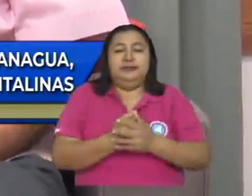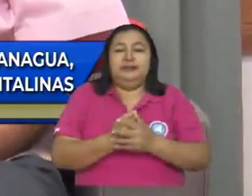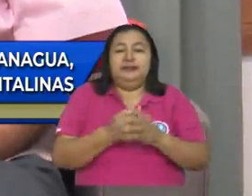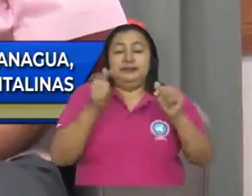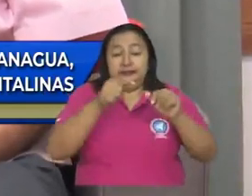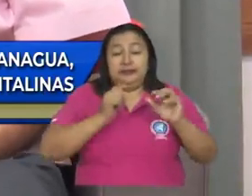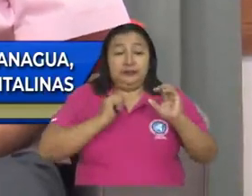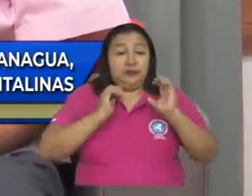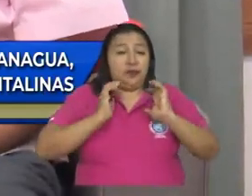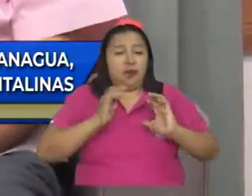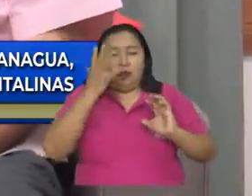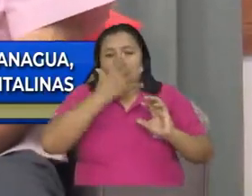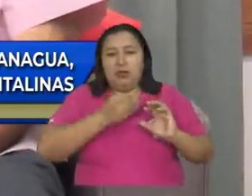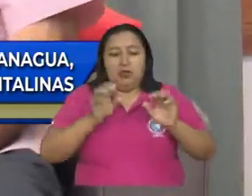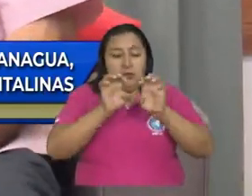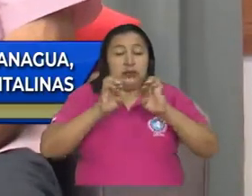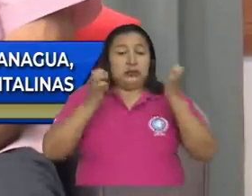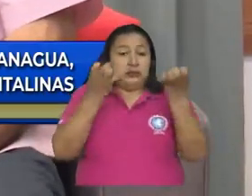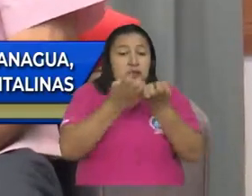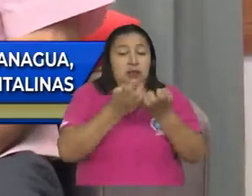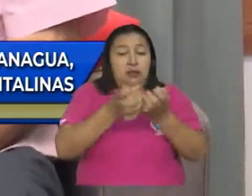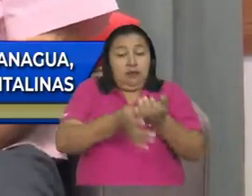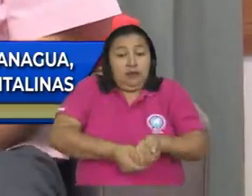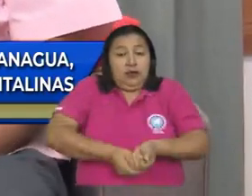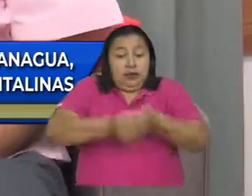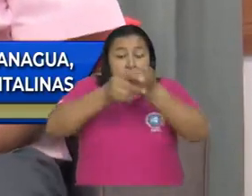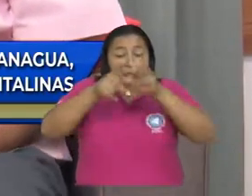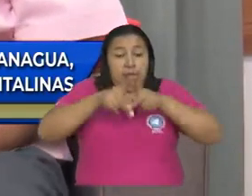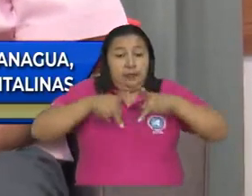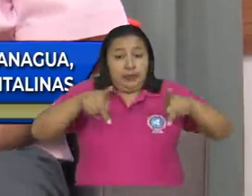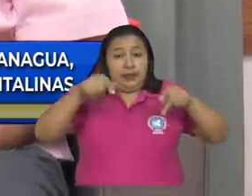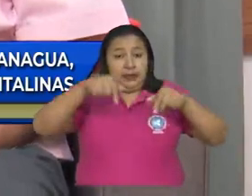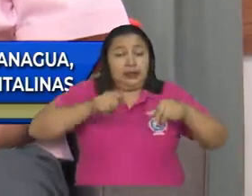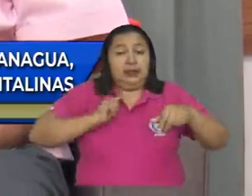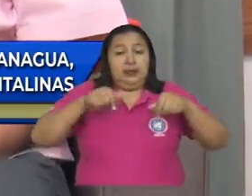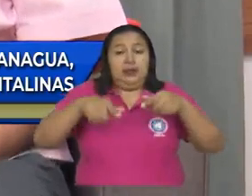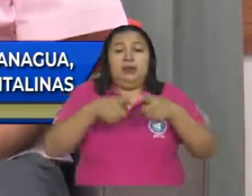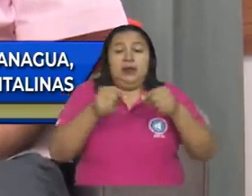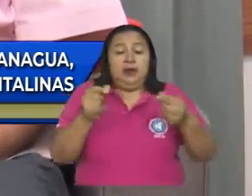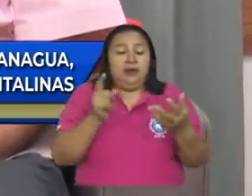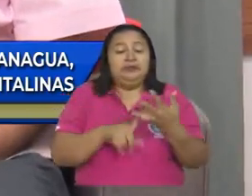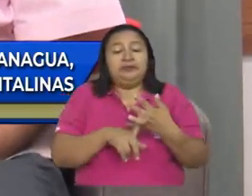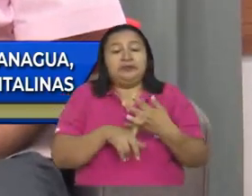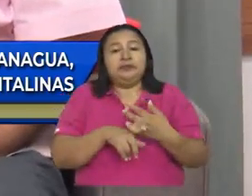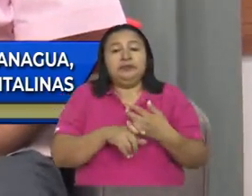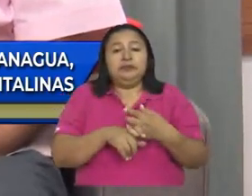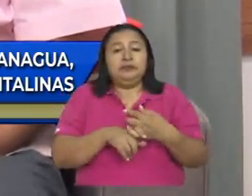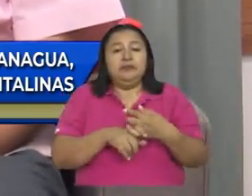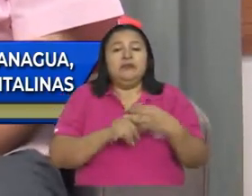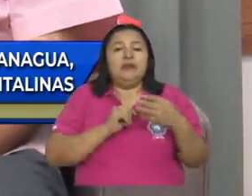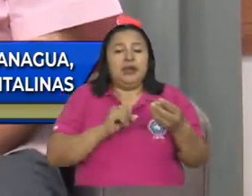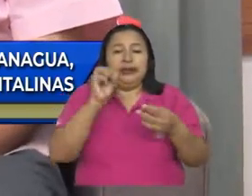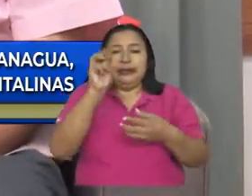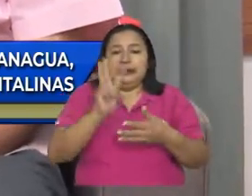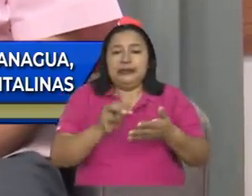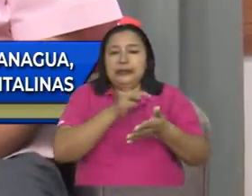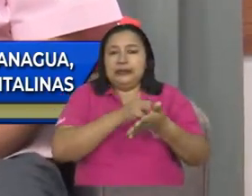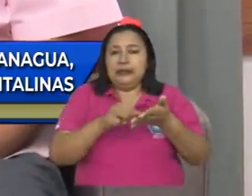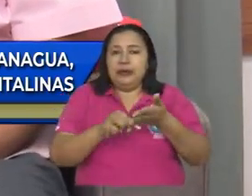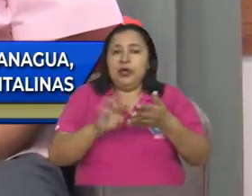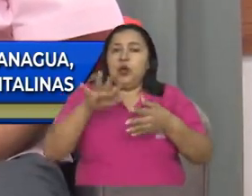el precioso estadio de voleibol de playa que tenemos nosotros aquí en Managua. En la tercera semana del otro